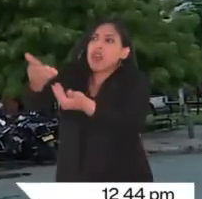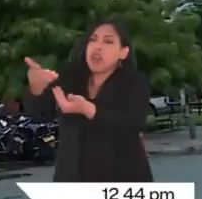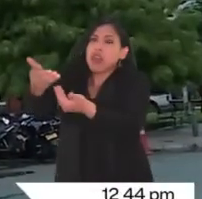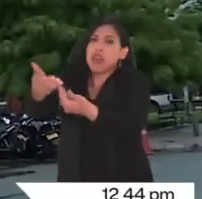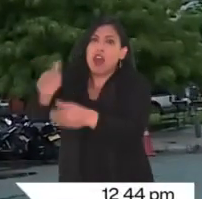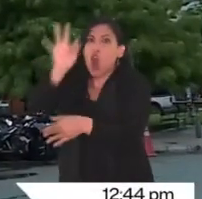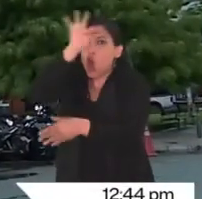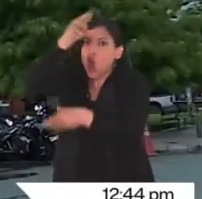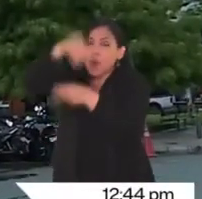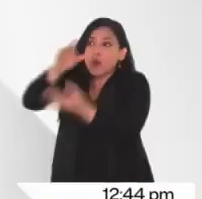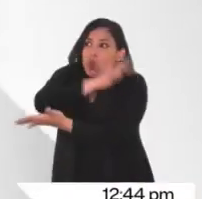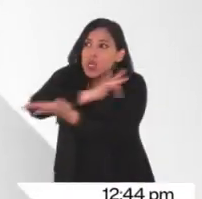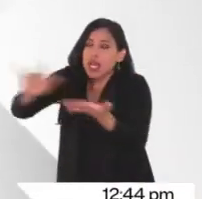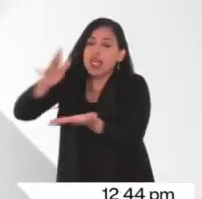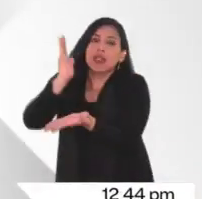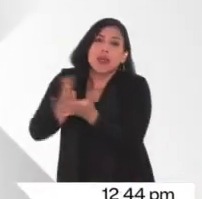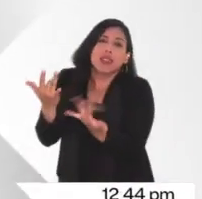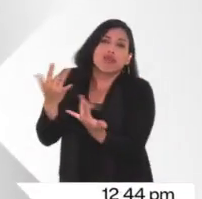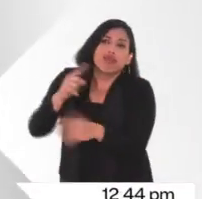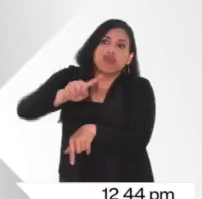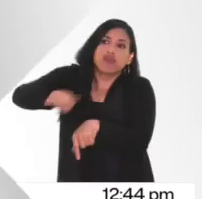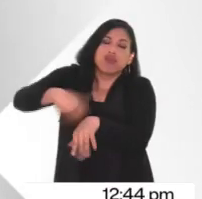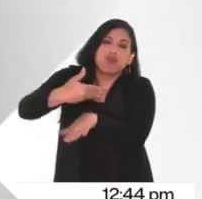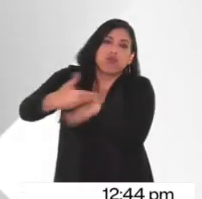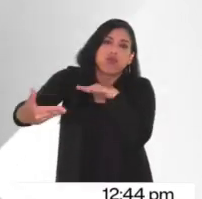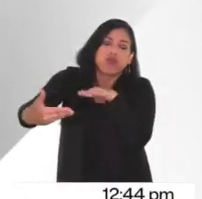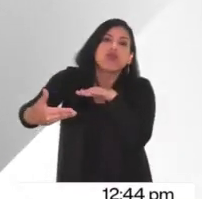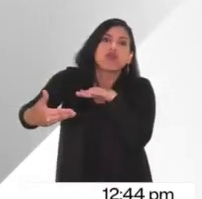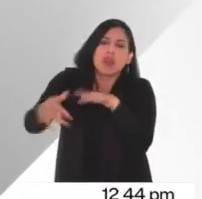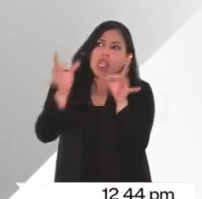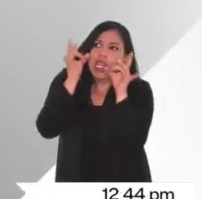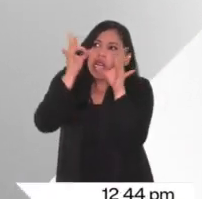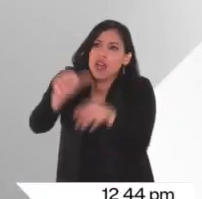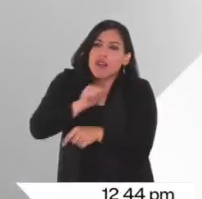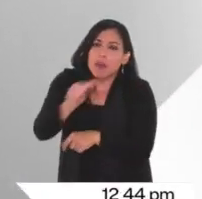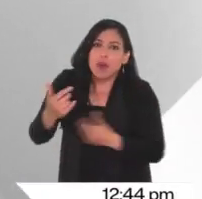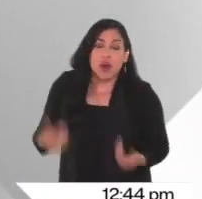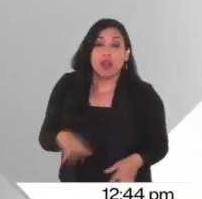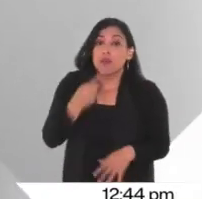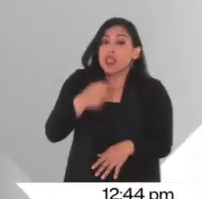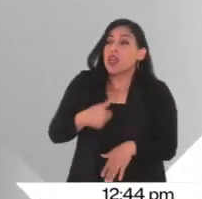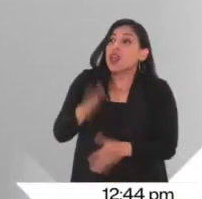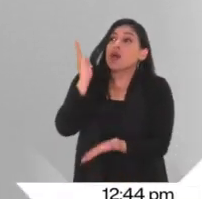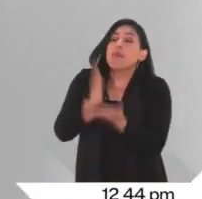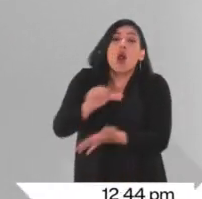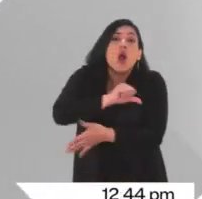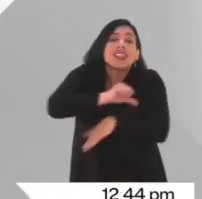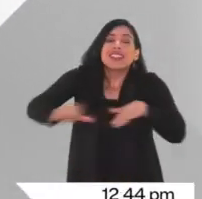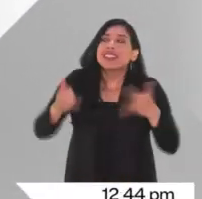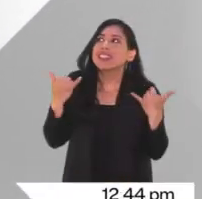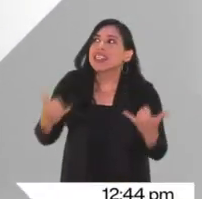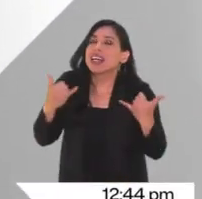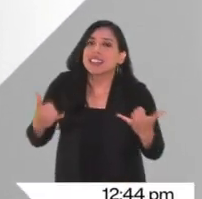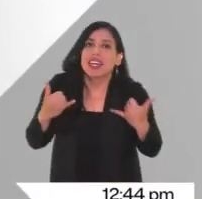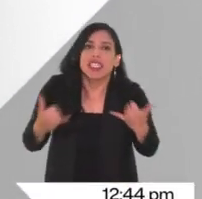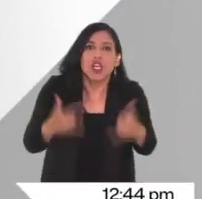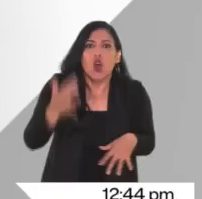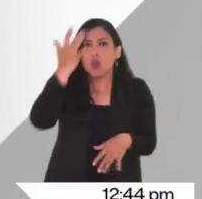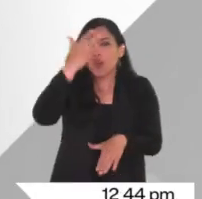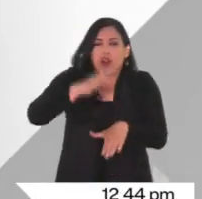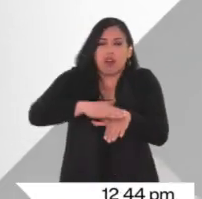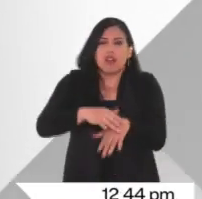ser internado de inmediato. Con las horas, Miguel Ángel se agravó. Hay que operarlo de inmediato porque